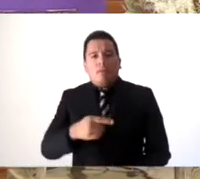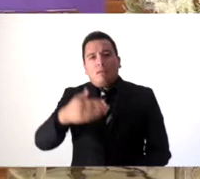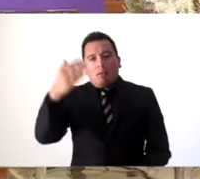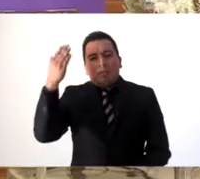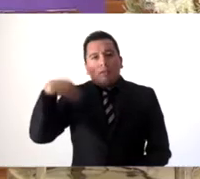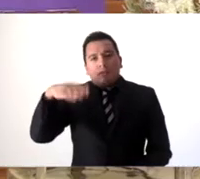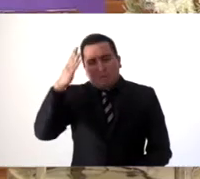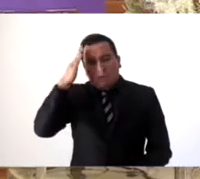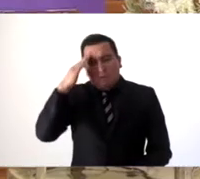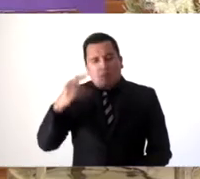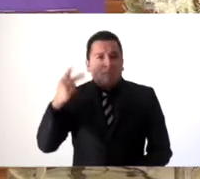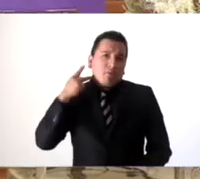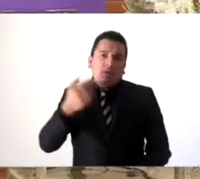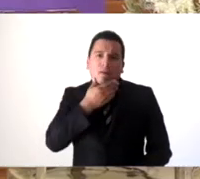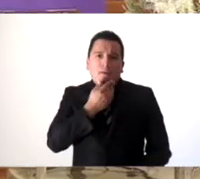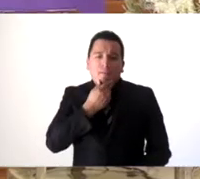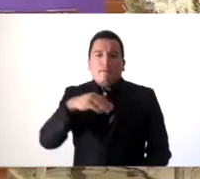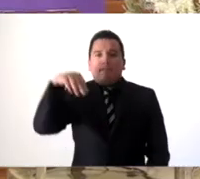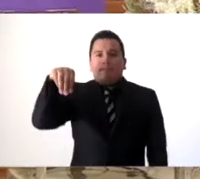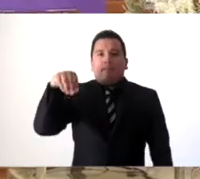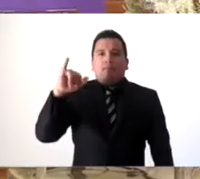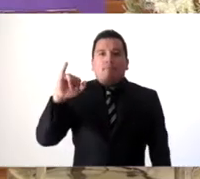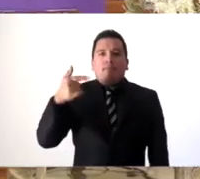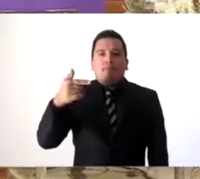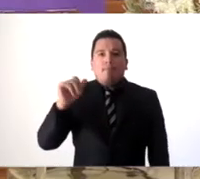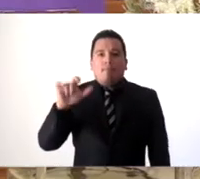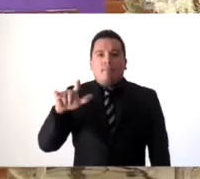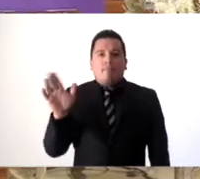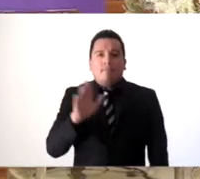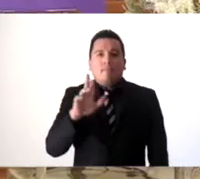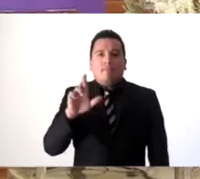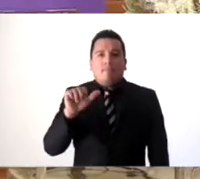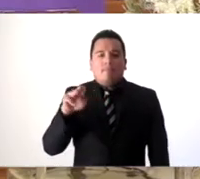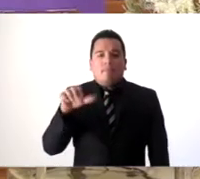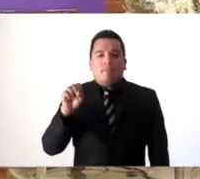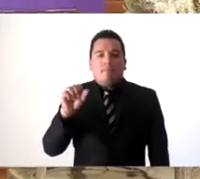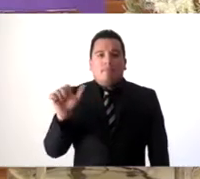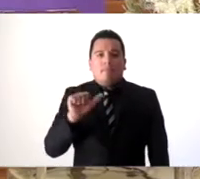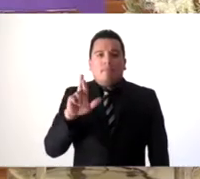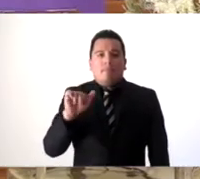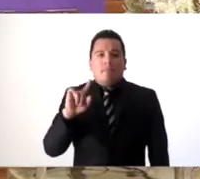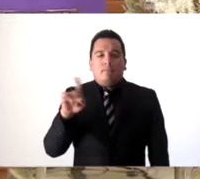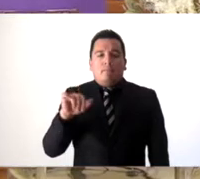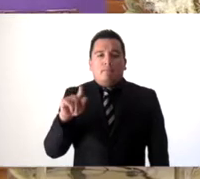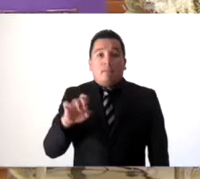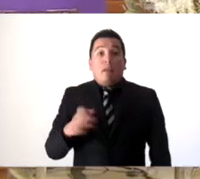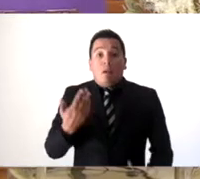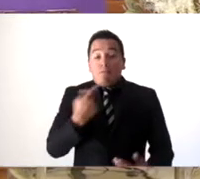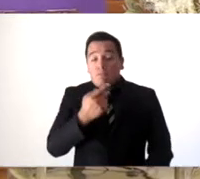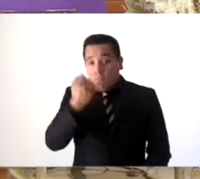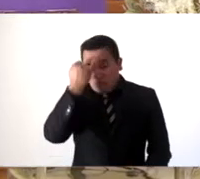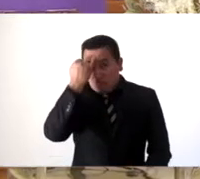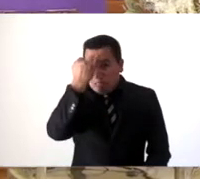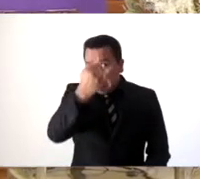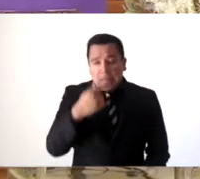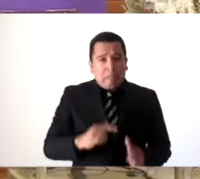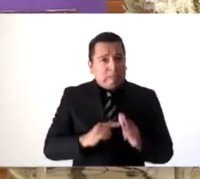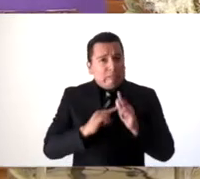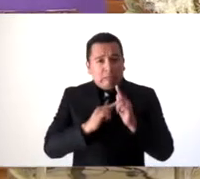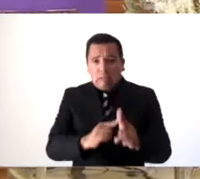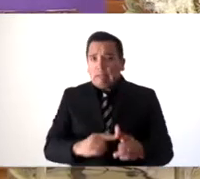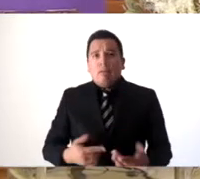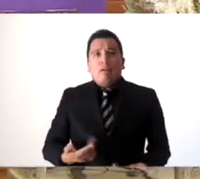ideario político de federalismo, Miguel Ramos Arizpe. Doctor, ¿sigue vivo el ideario de Miguel Ramos Arizpe?